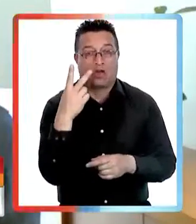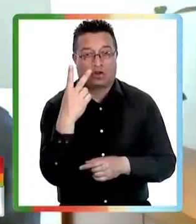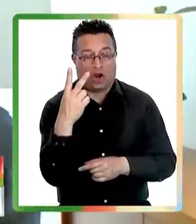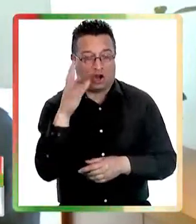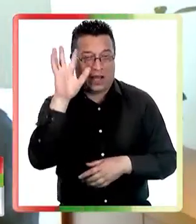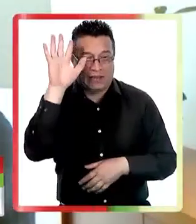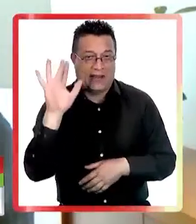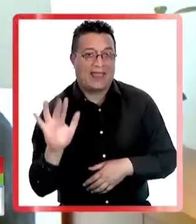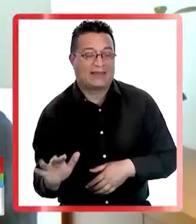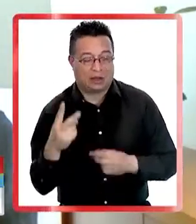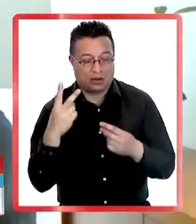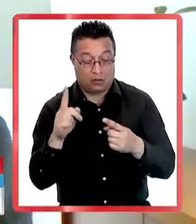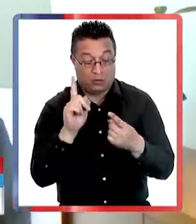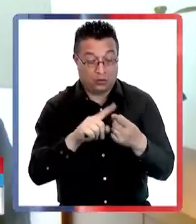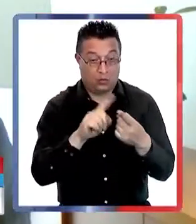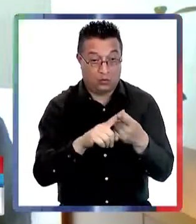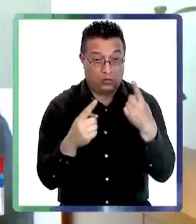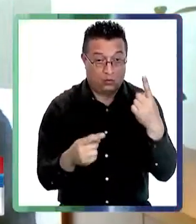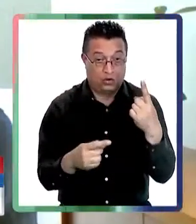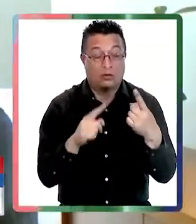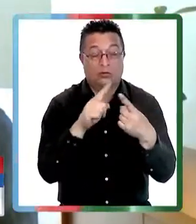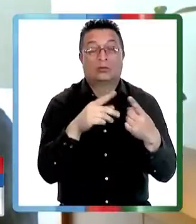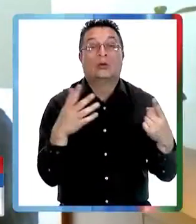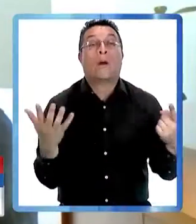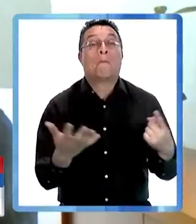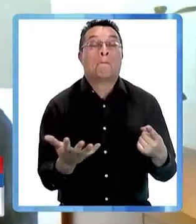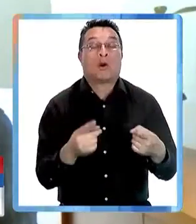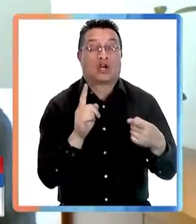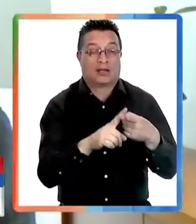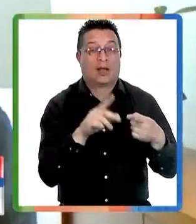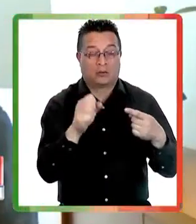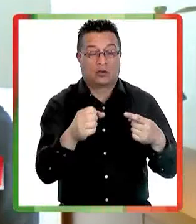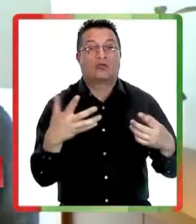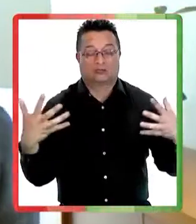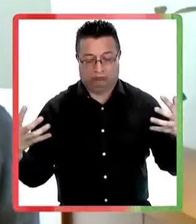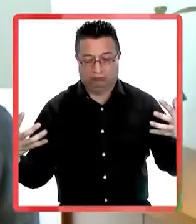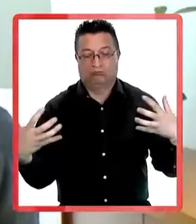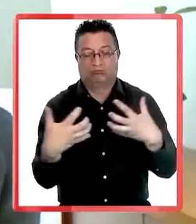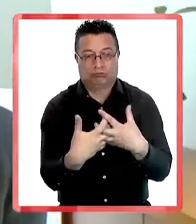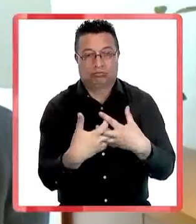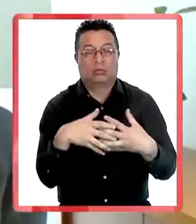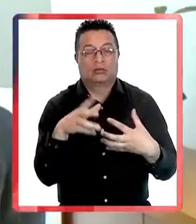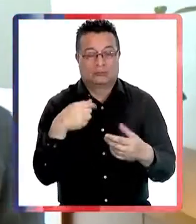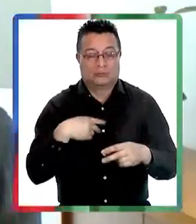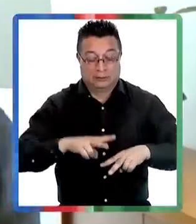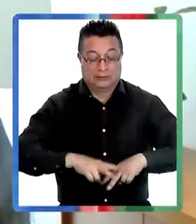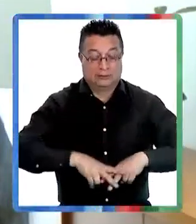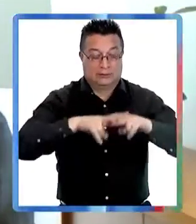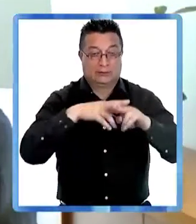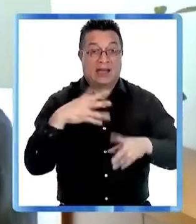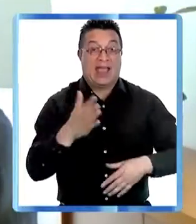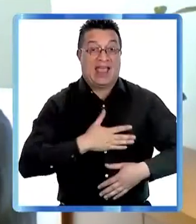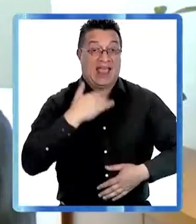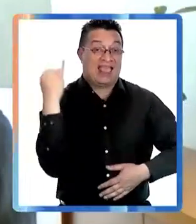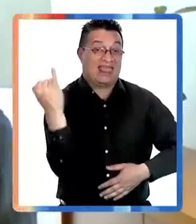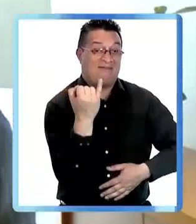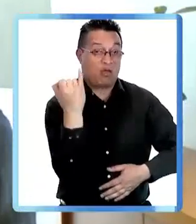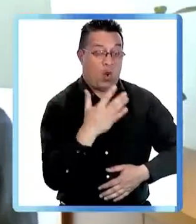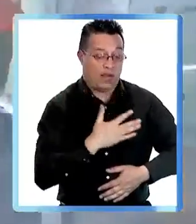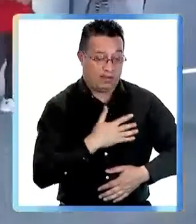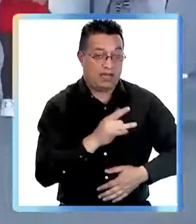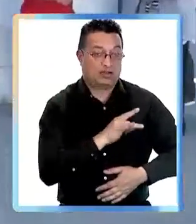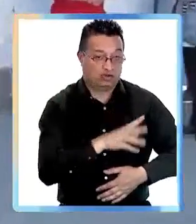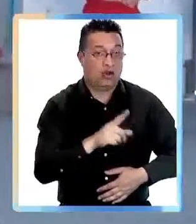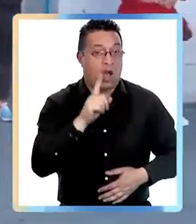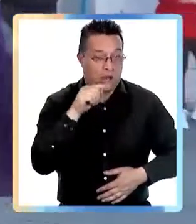por 2 características. Uno, se define porque combina la capitalización individual que